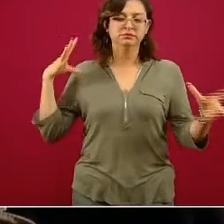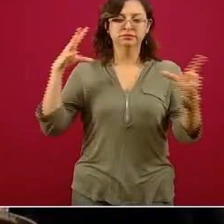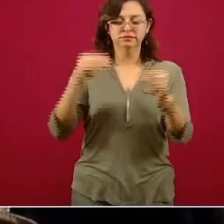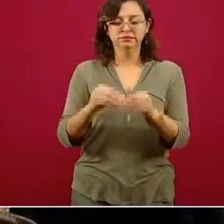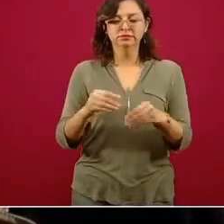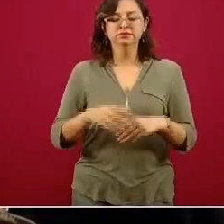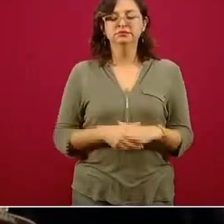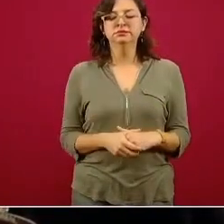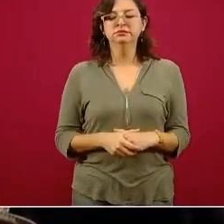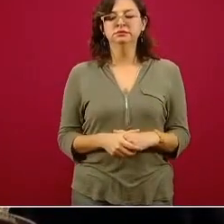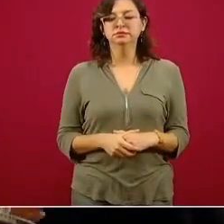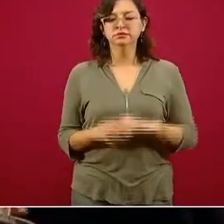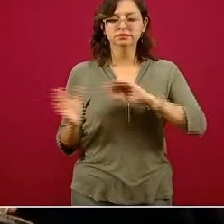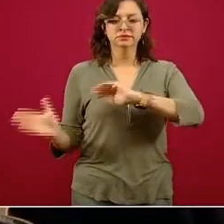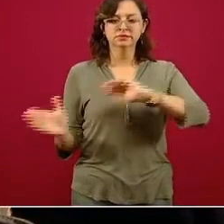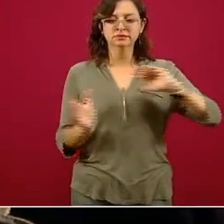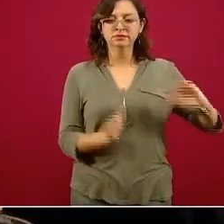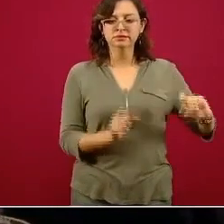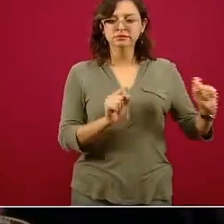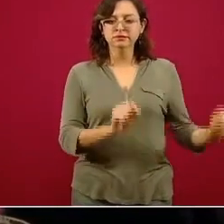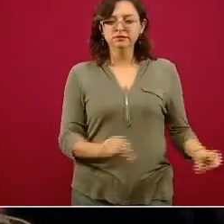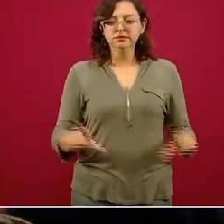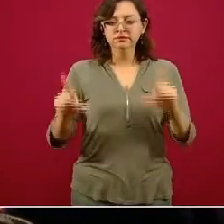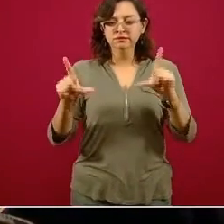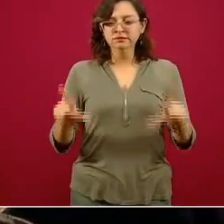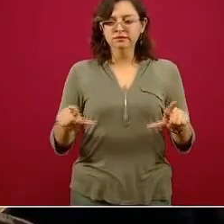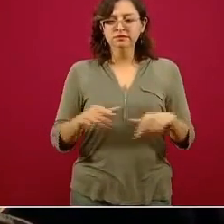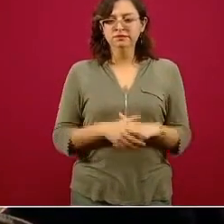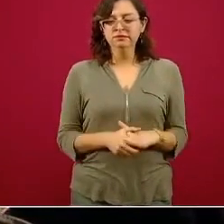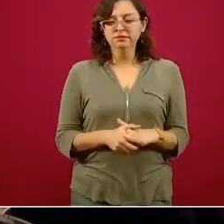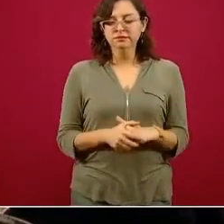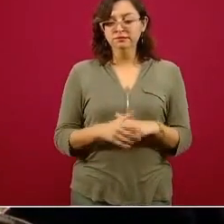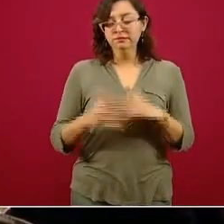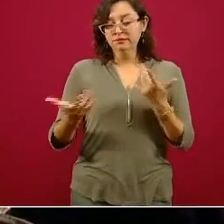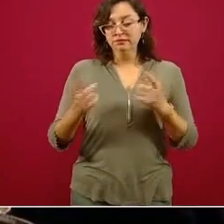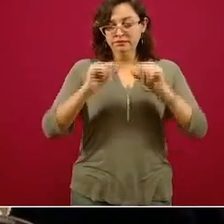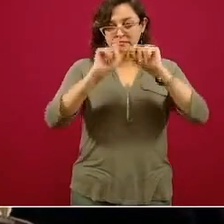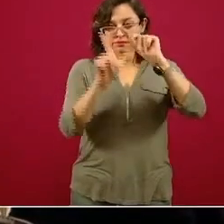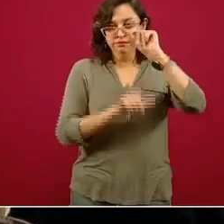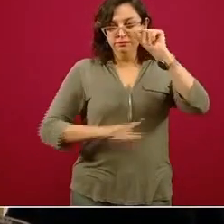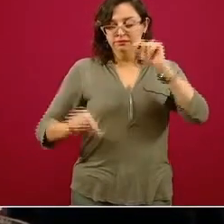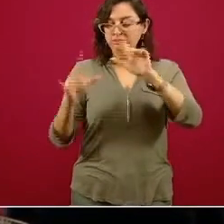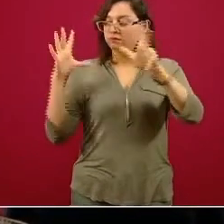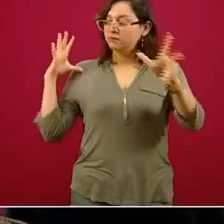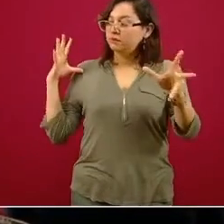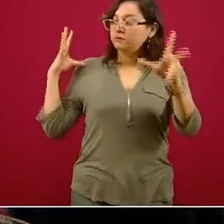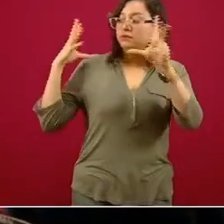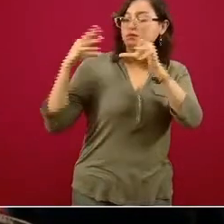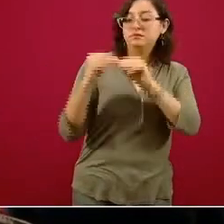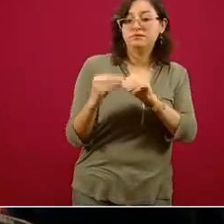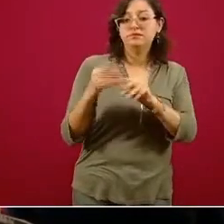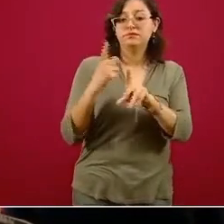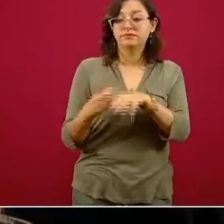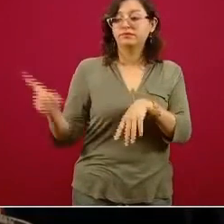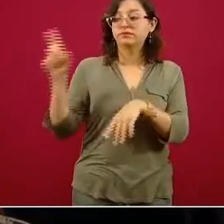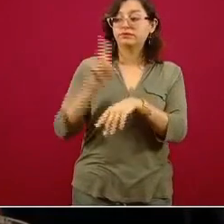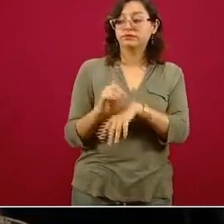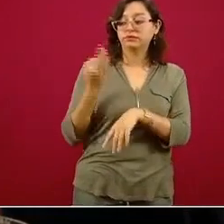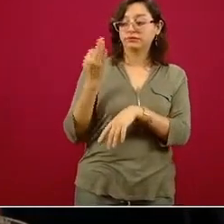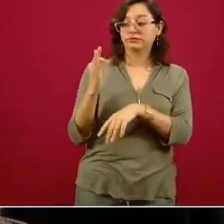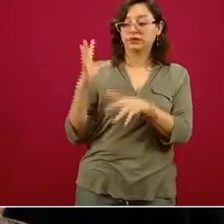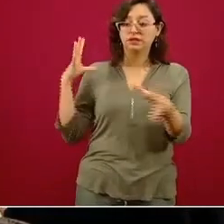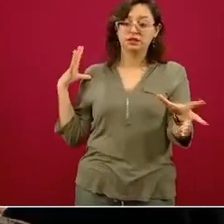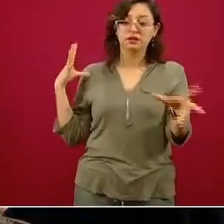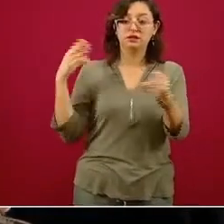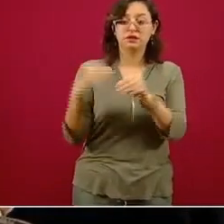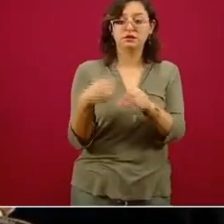laboratorio. Veamos la siguiente diapositiva, es la carga acumulada distribuida gráficamente en el nivel nacional. La